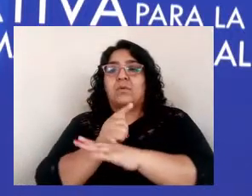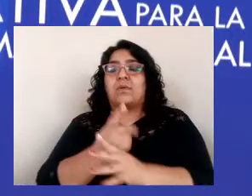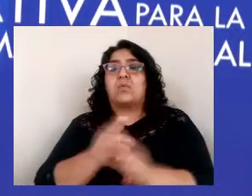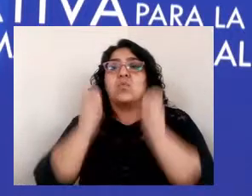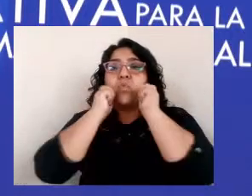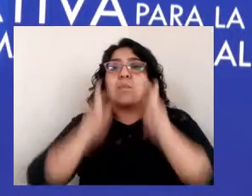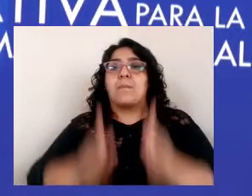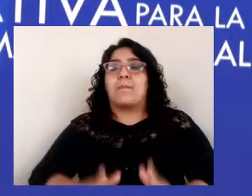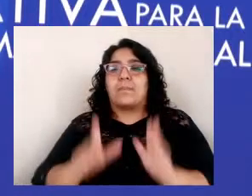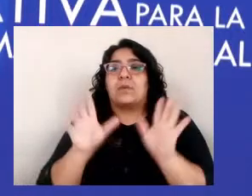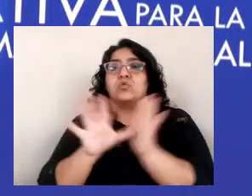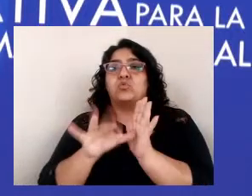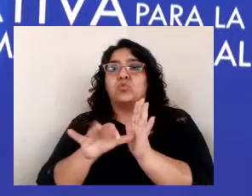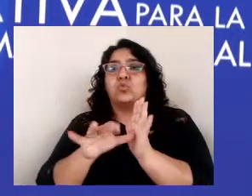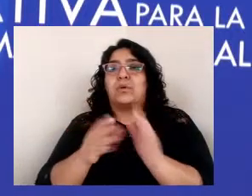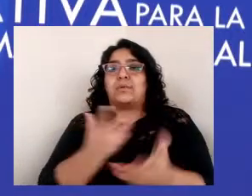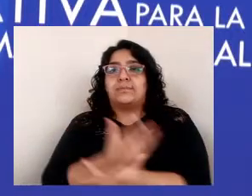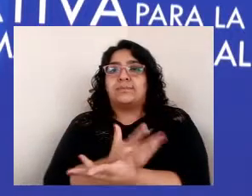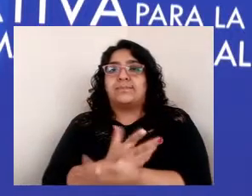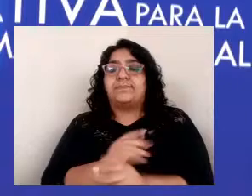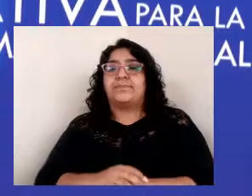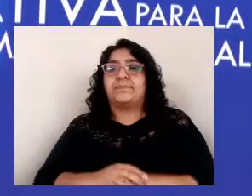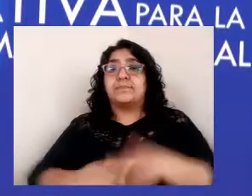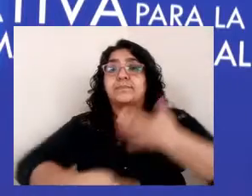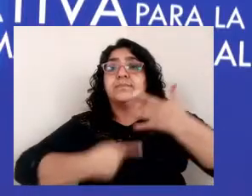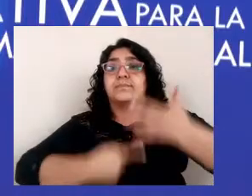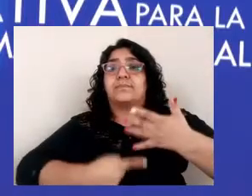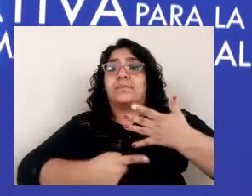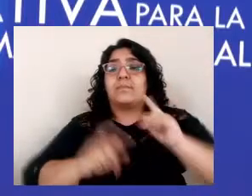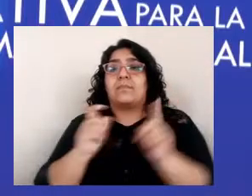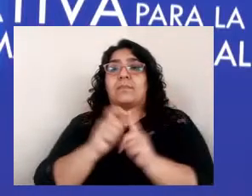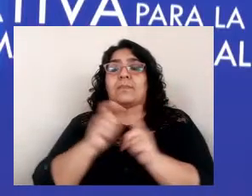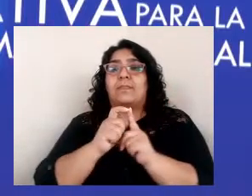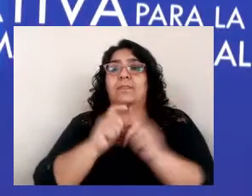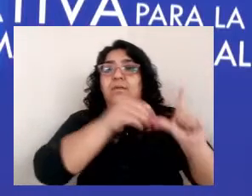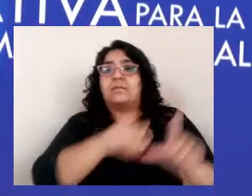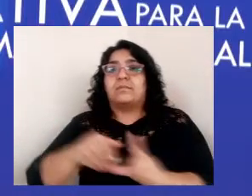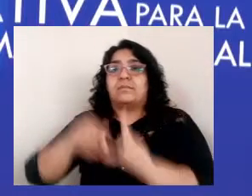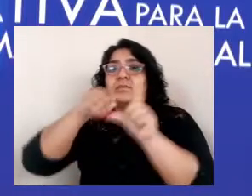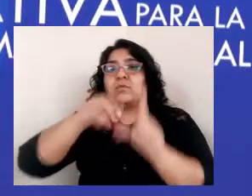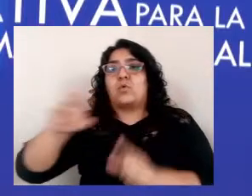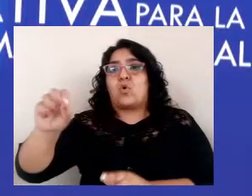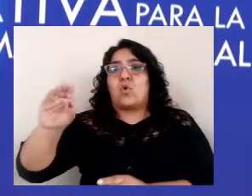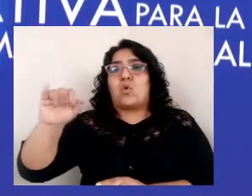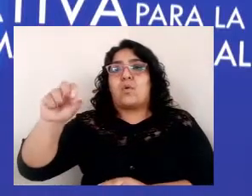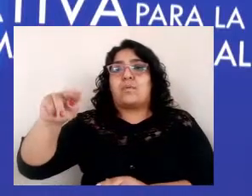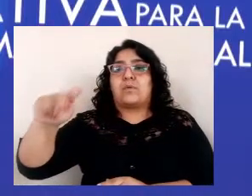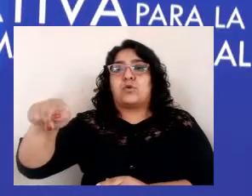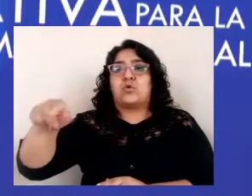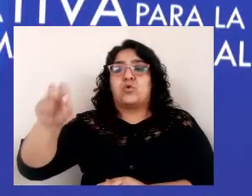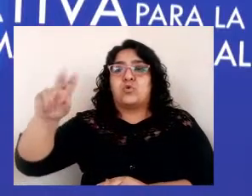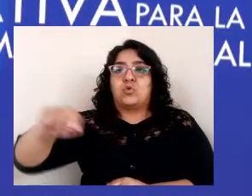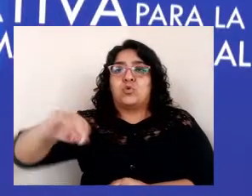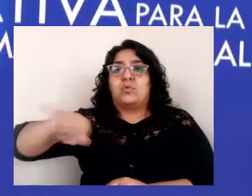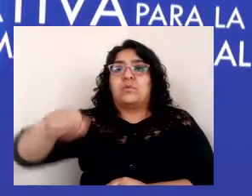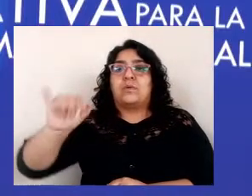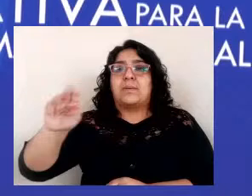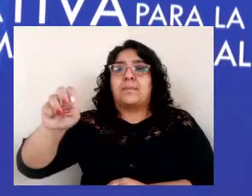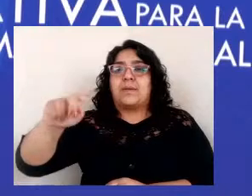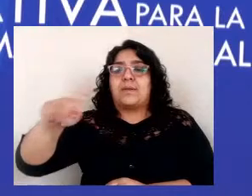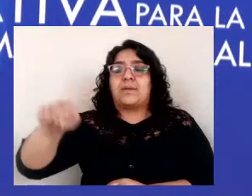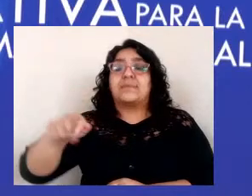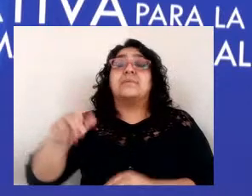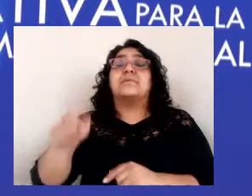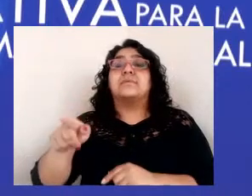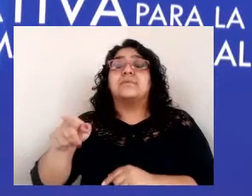Sexto, palabras del magíster Robinson Andrés Jiménez Toledo, decano de la Facultad de